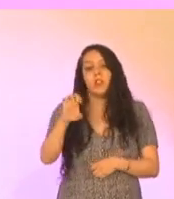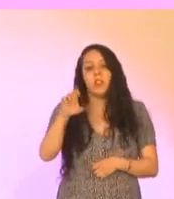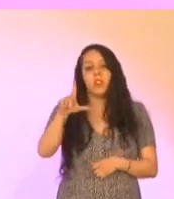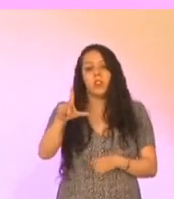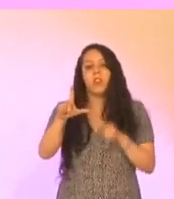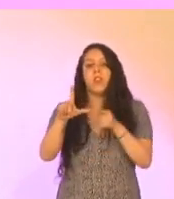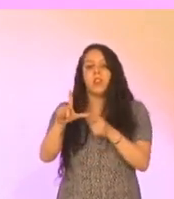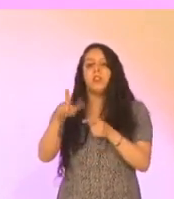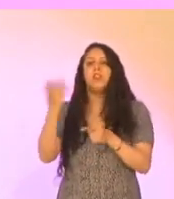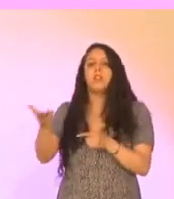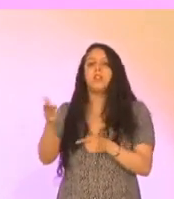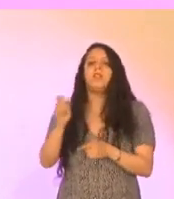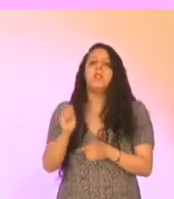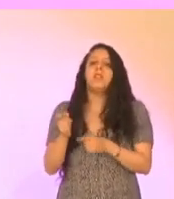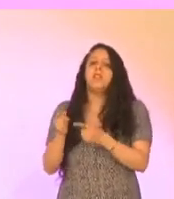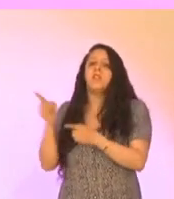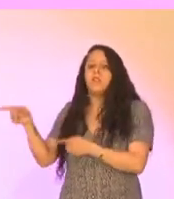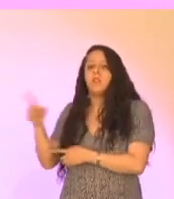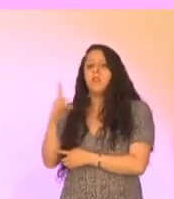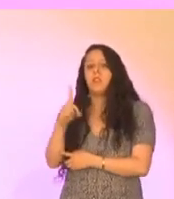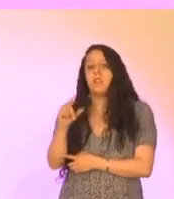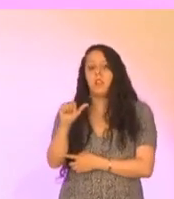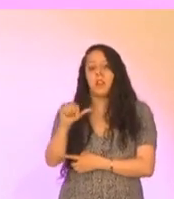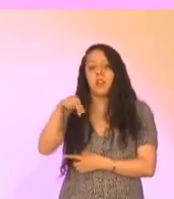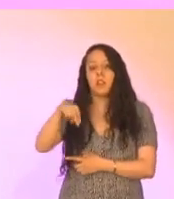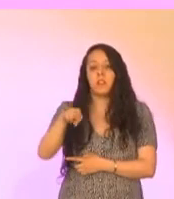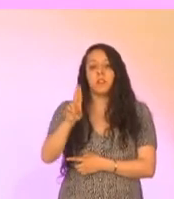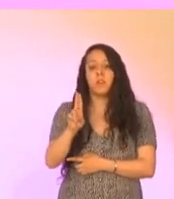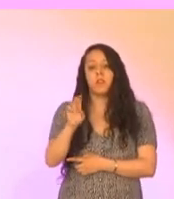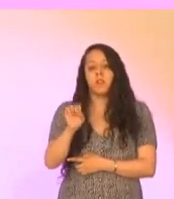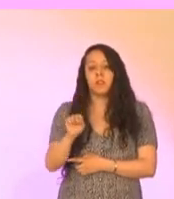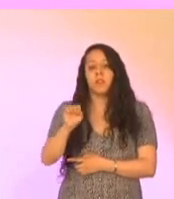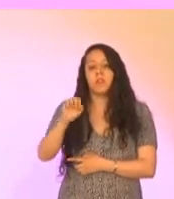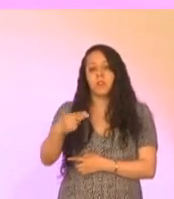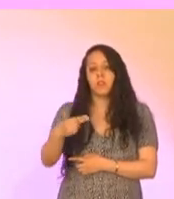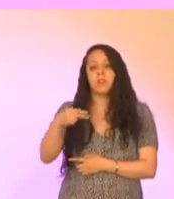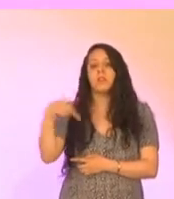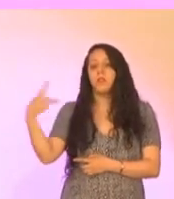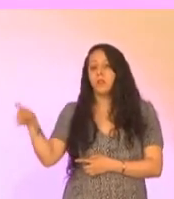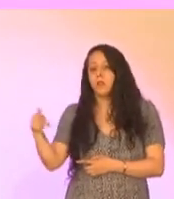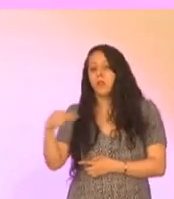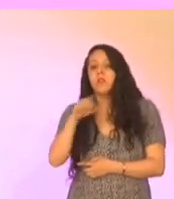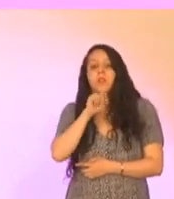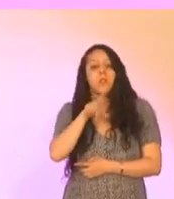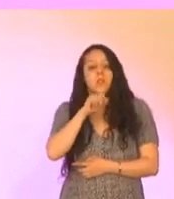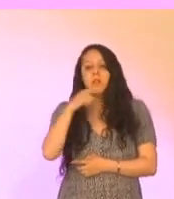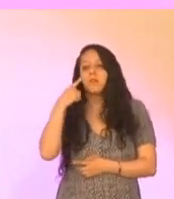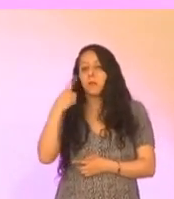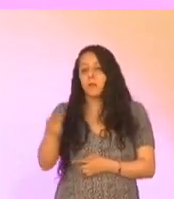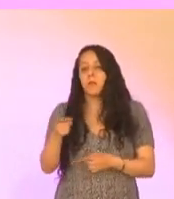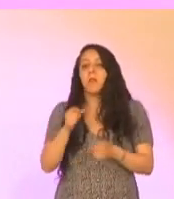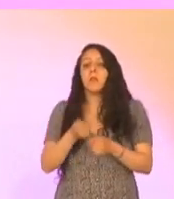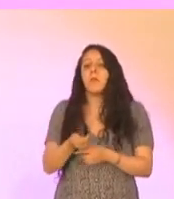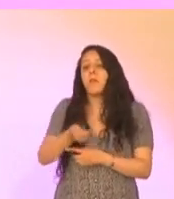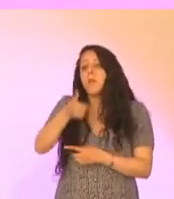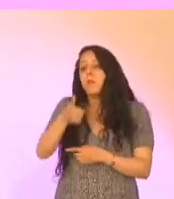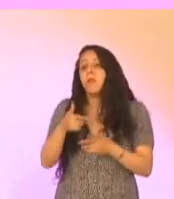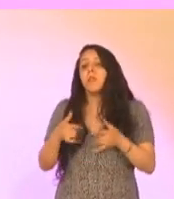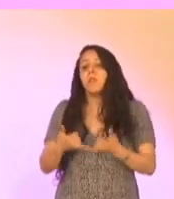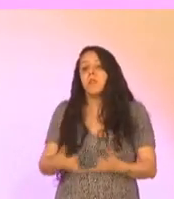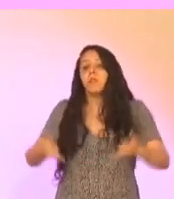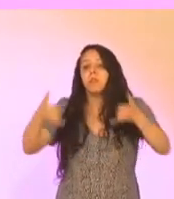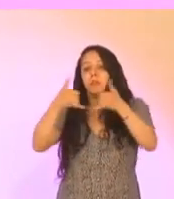danús que también ahora él está a punto de ser autor de tierradentro de anoche ganó el premio nacional de cuento breve